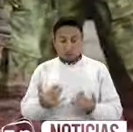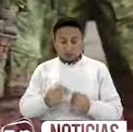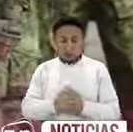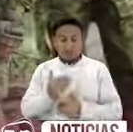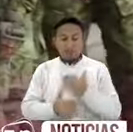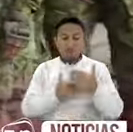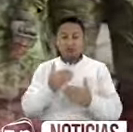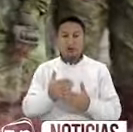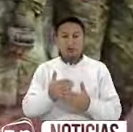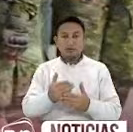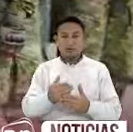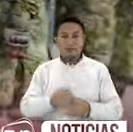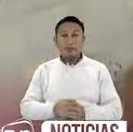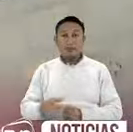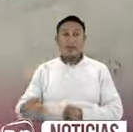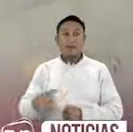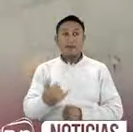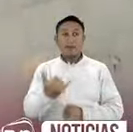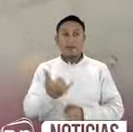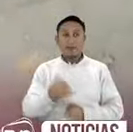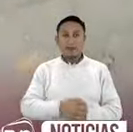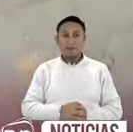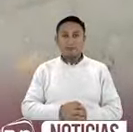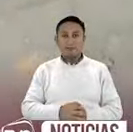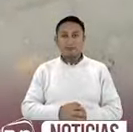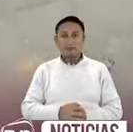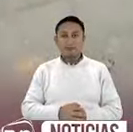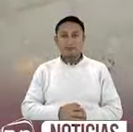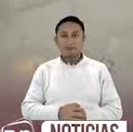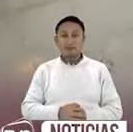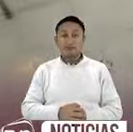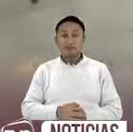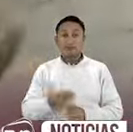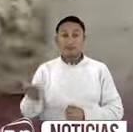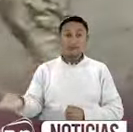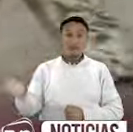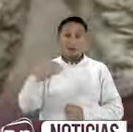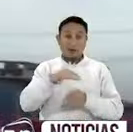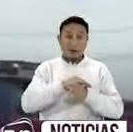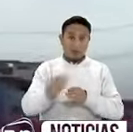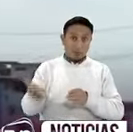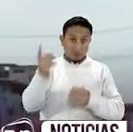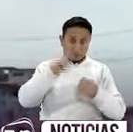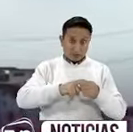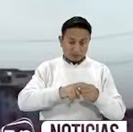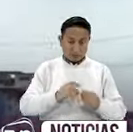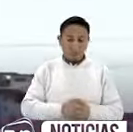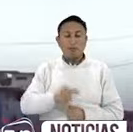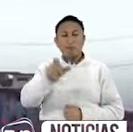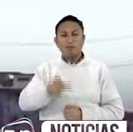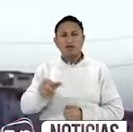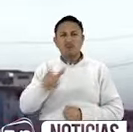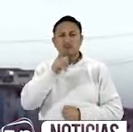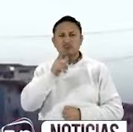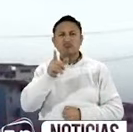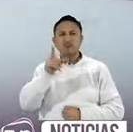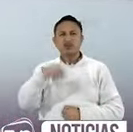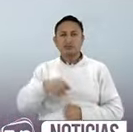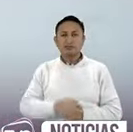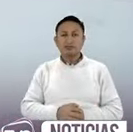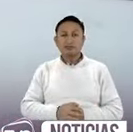proceso no constituye aún una movilización o llamado. Sin embargo, quienes integrarían la reserva